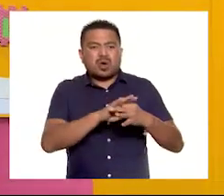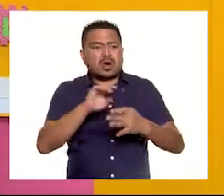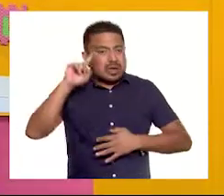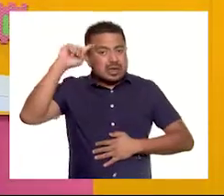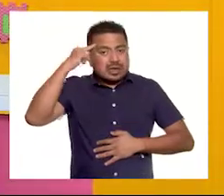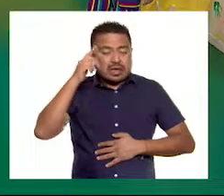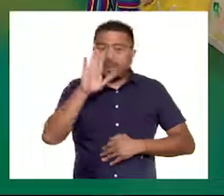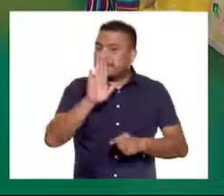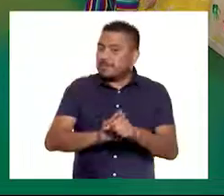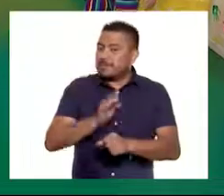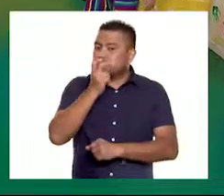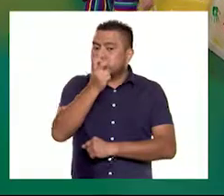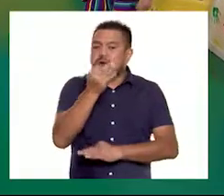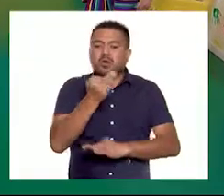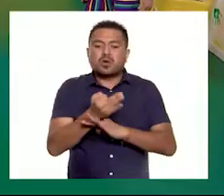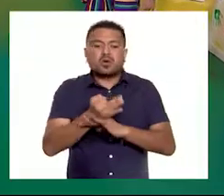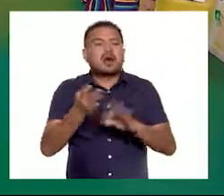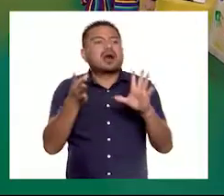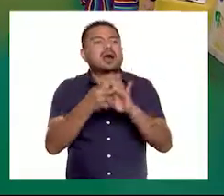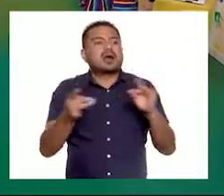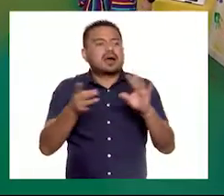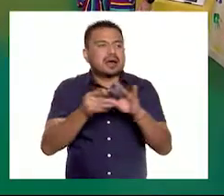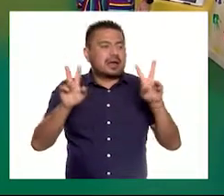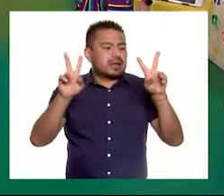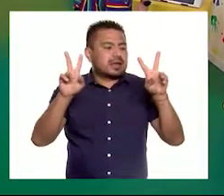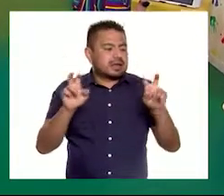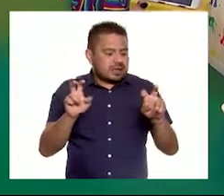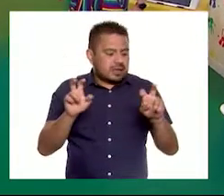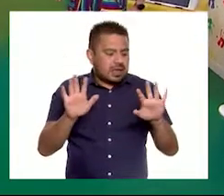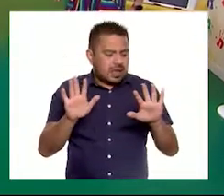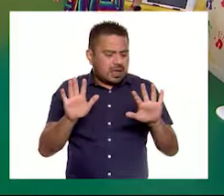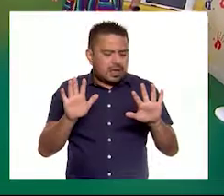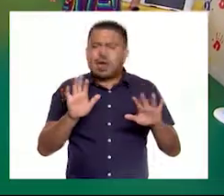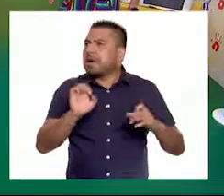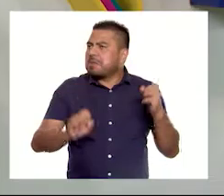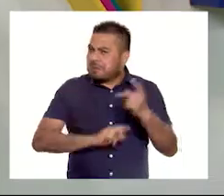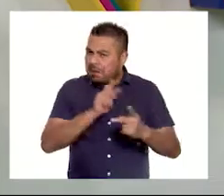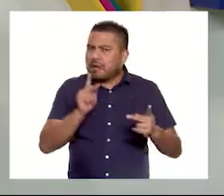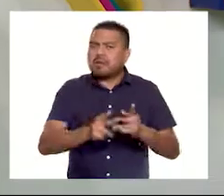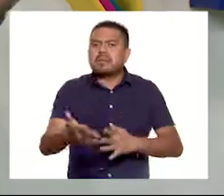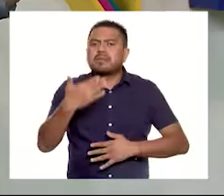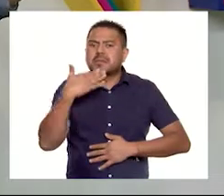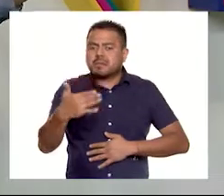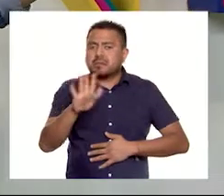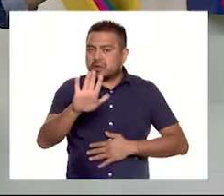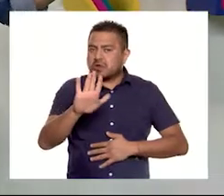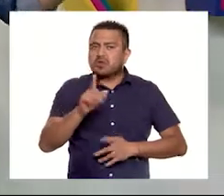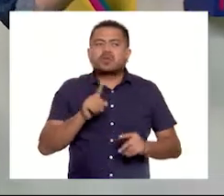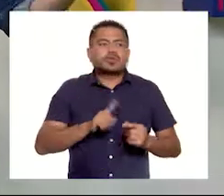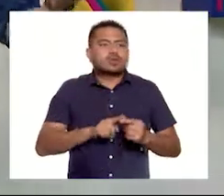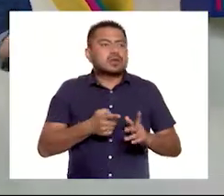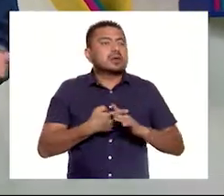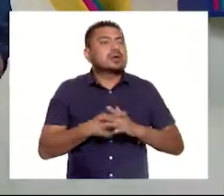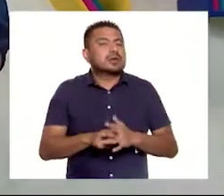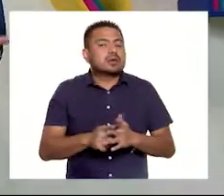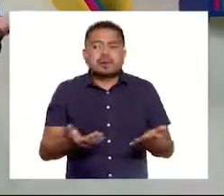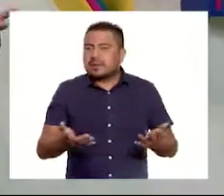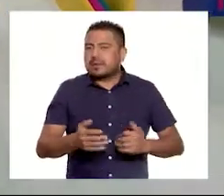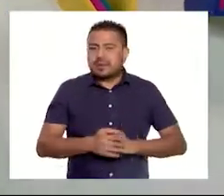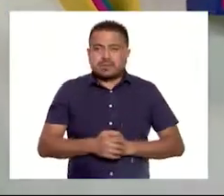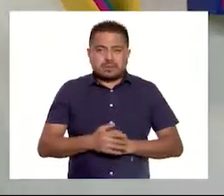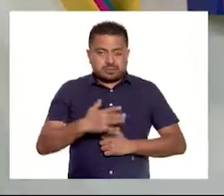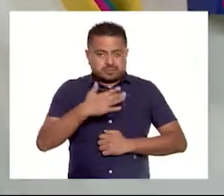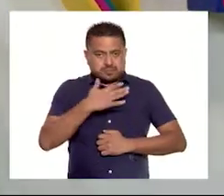es justamente de lo que hablaremos hoy. Ah, perfecto. Y bueno, pues ¿por dónde empezamos?